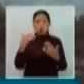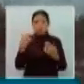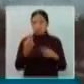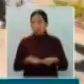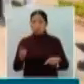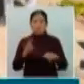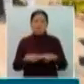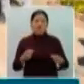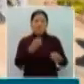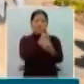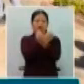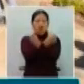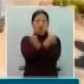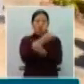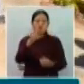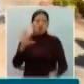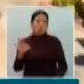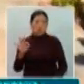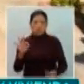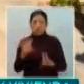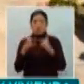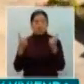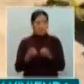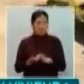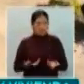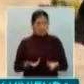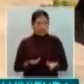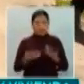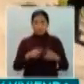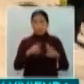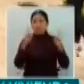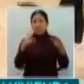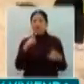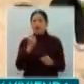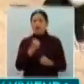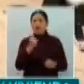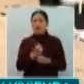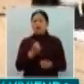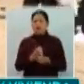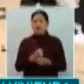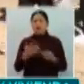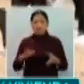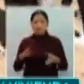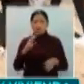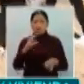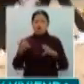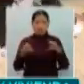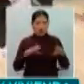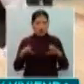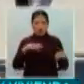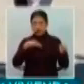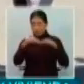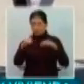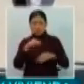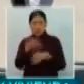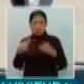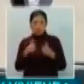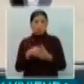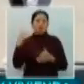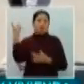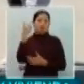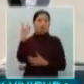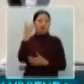menos. Entonces, ese trabajo, pues, se ha realizado, como digo, en todo el país.